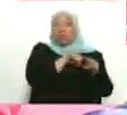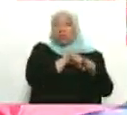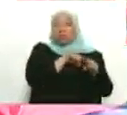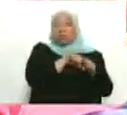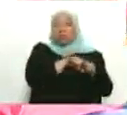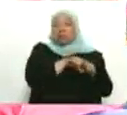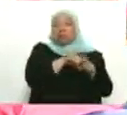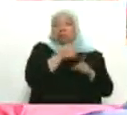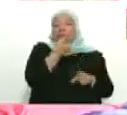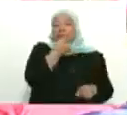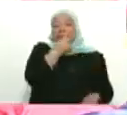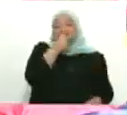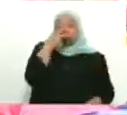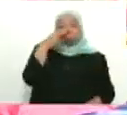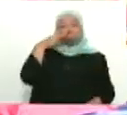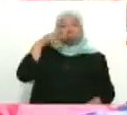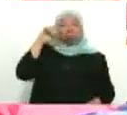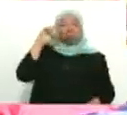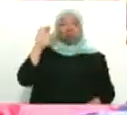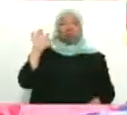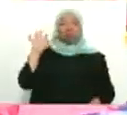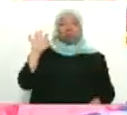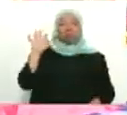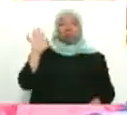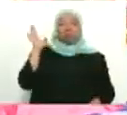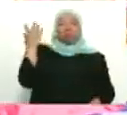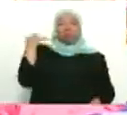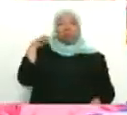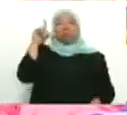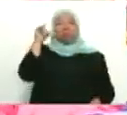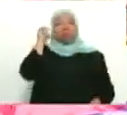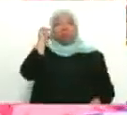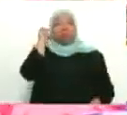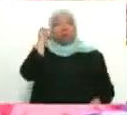Voy a hacer un comentario de una compañera ya, cuando estaba entrando.